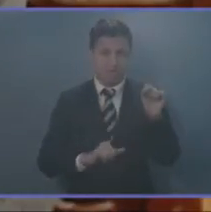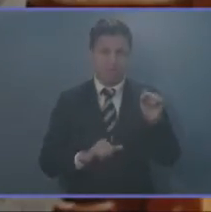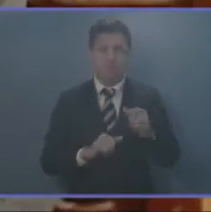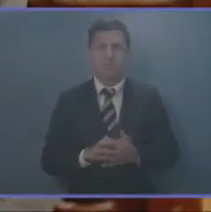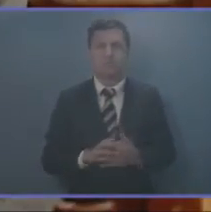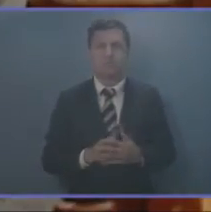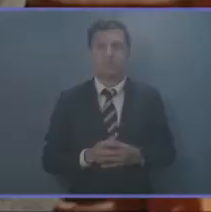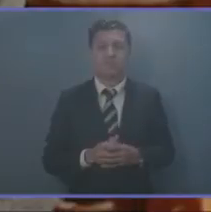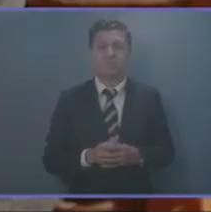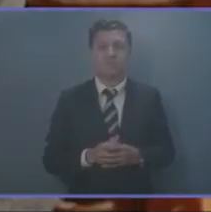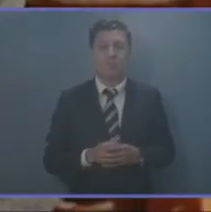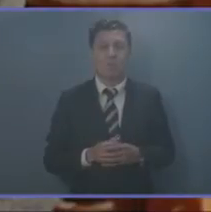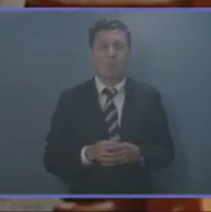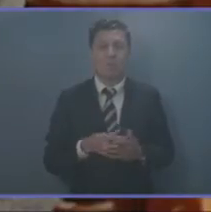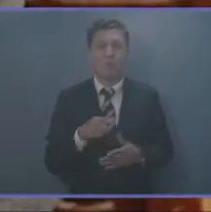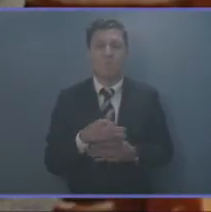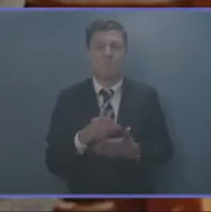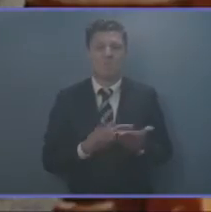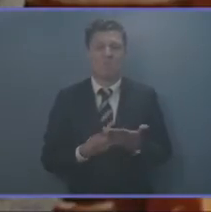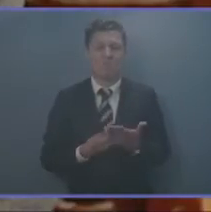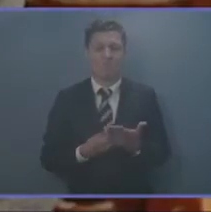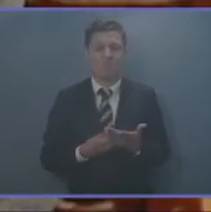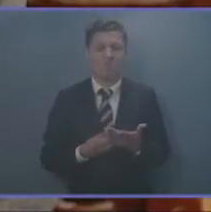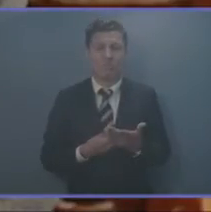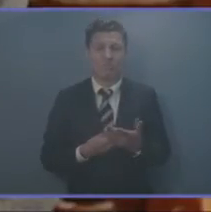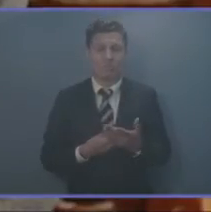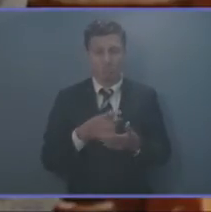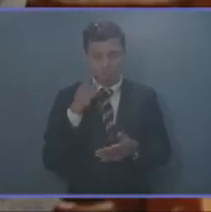$1,000,000, en relación al proyecto